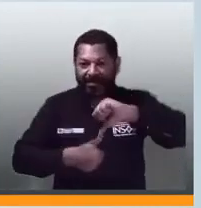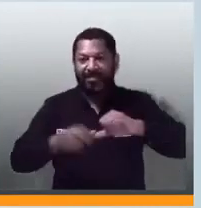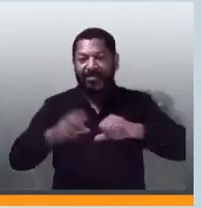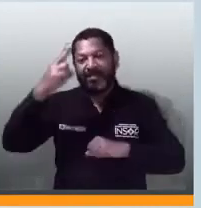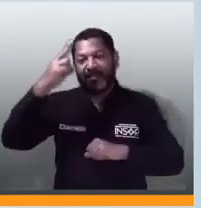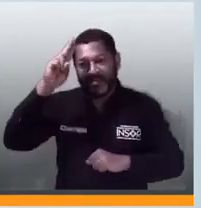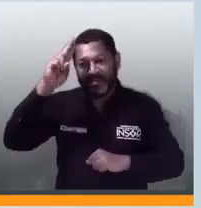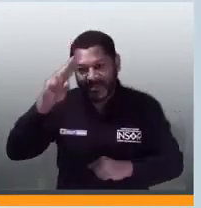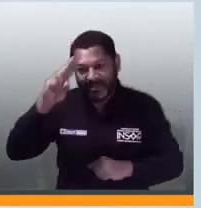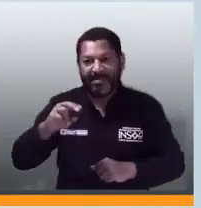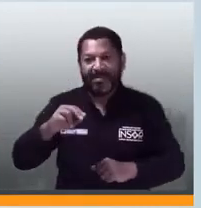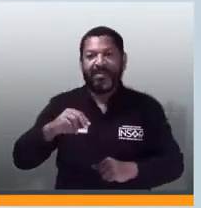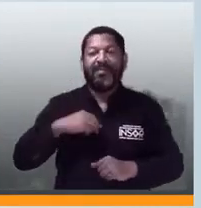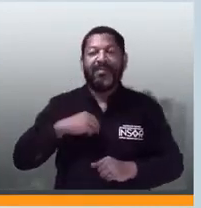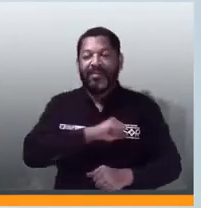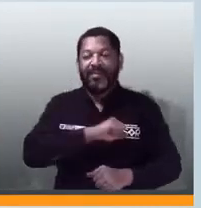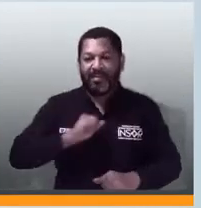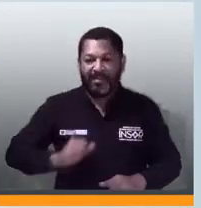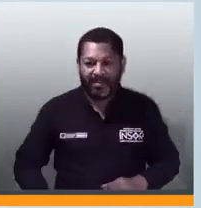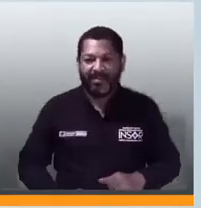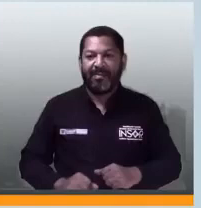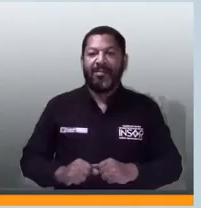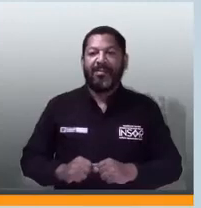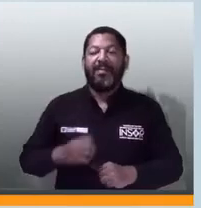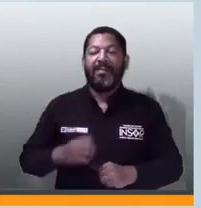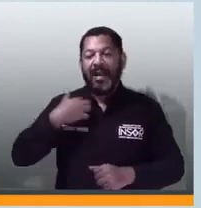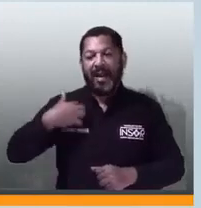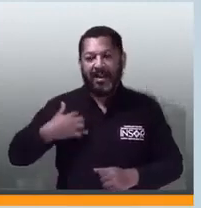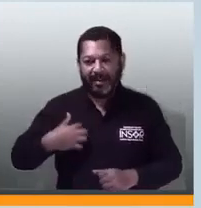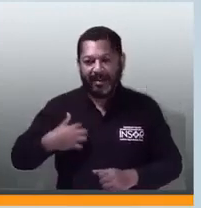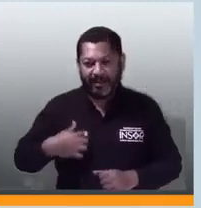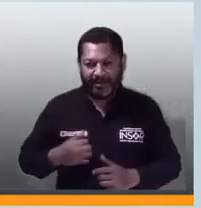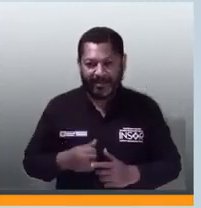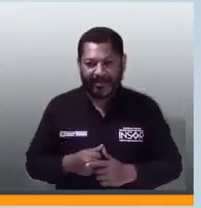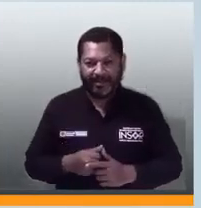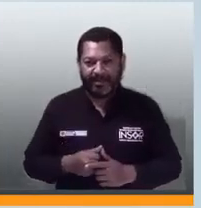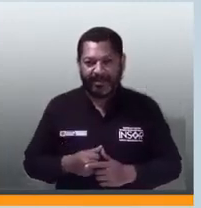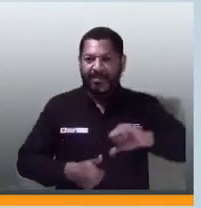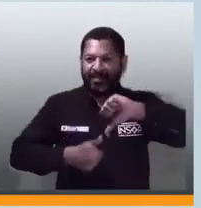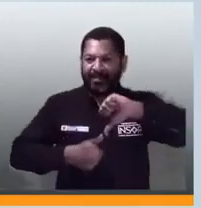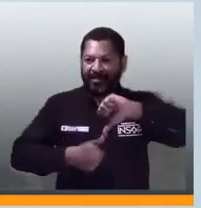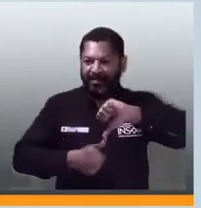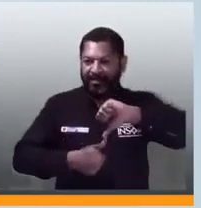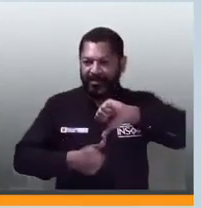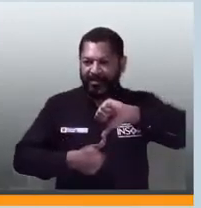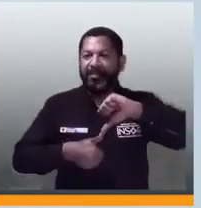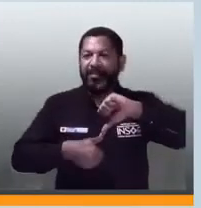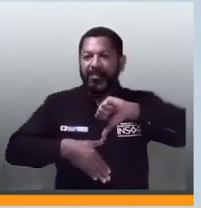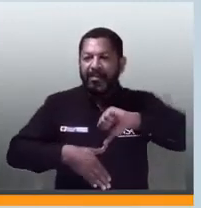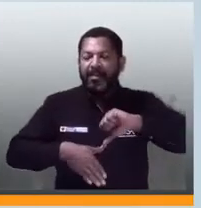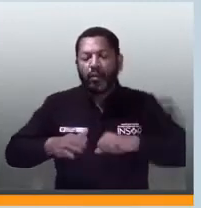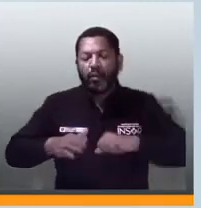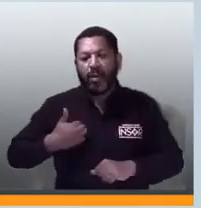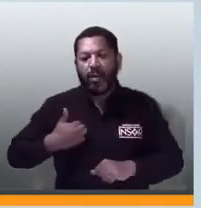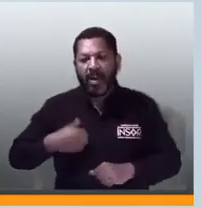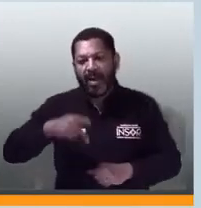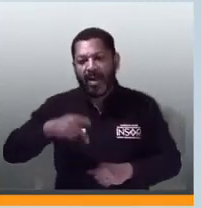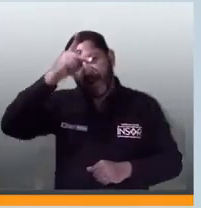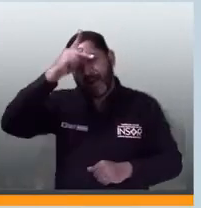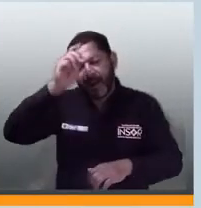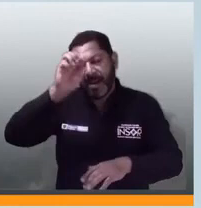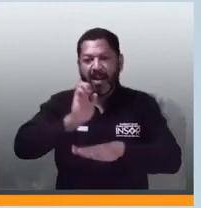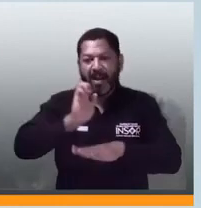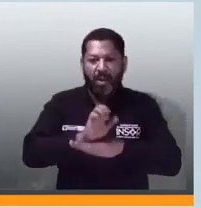de Nicaragua, de El Salvador, de Argentina, de Sudamérica, de Argentina, de Chile, de Perú, de